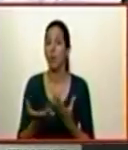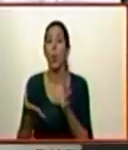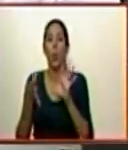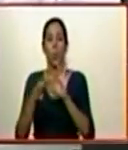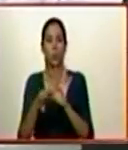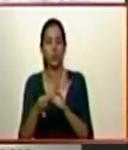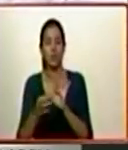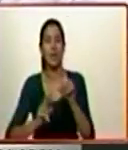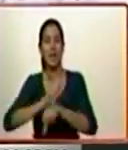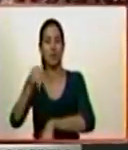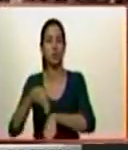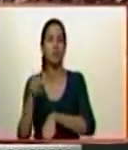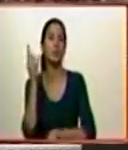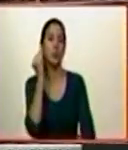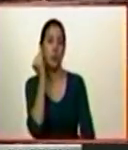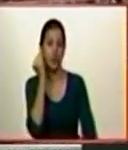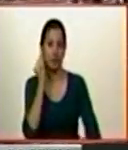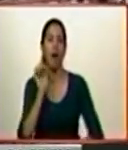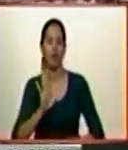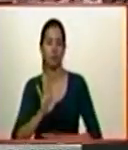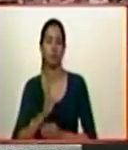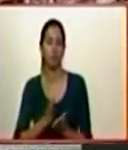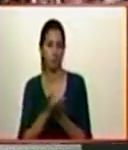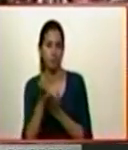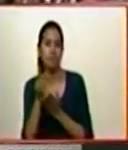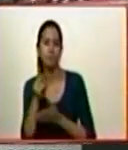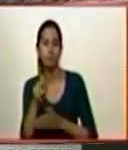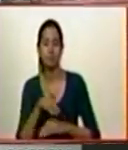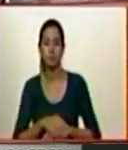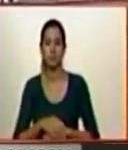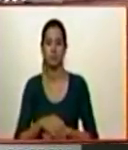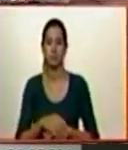de la Unión Nacional de Mujeres. El haber dado a luz a nuestra gran